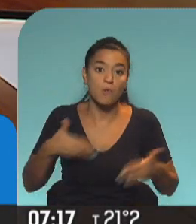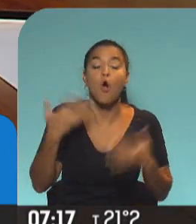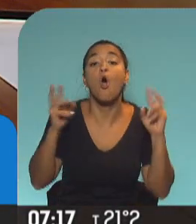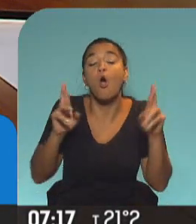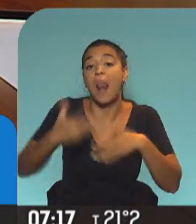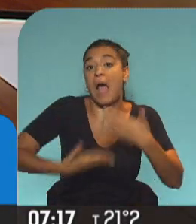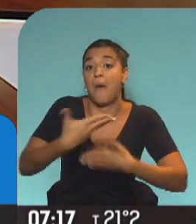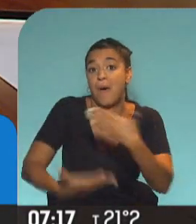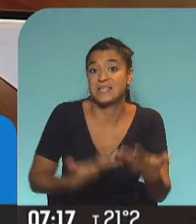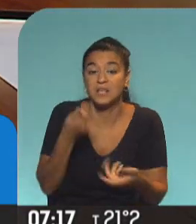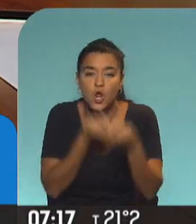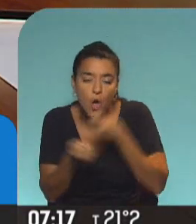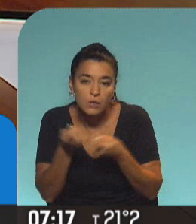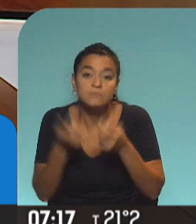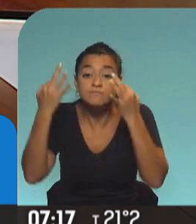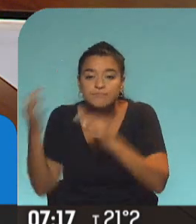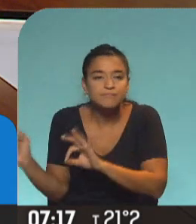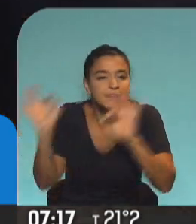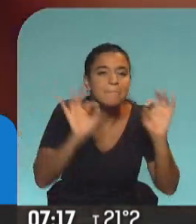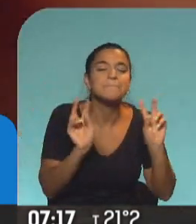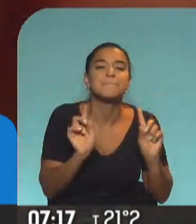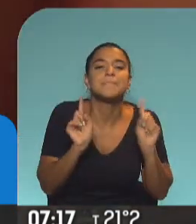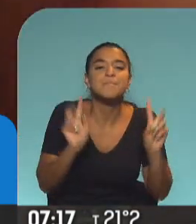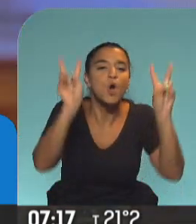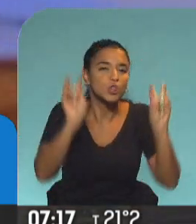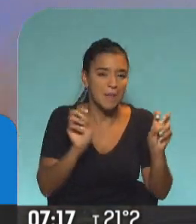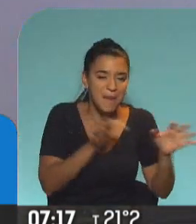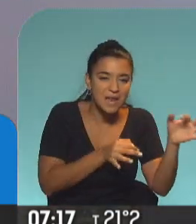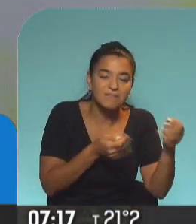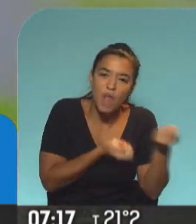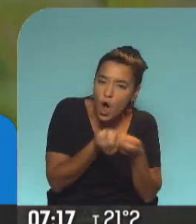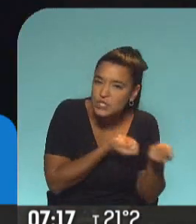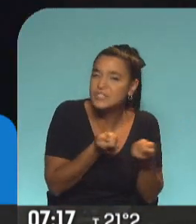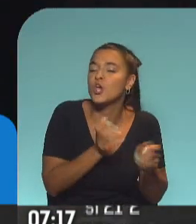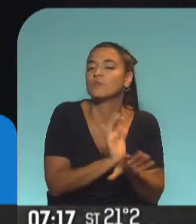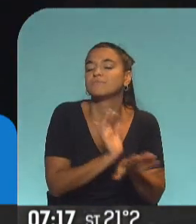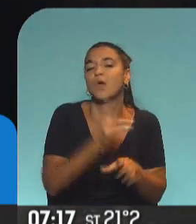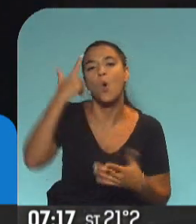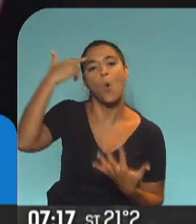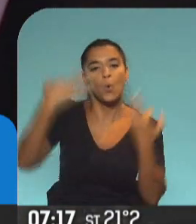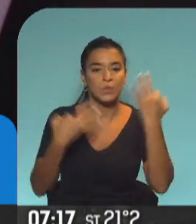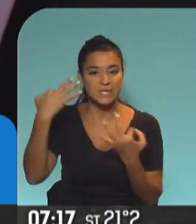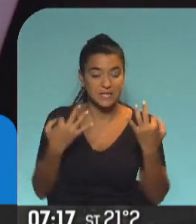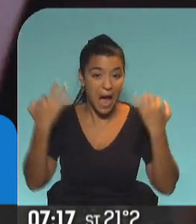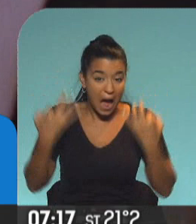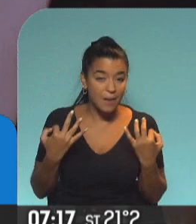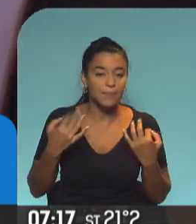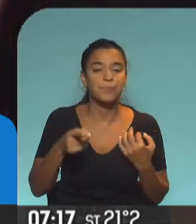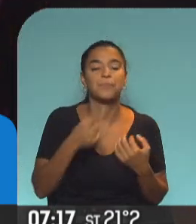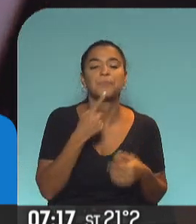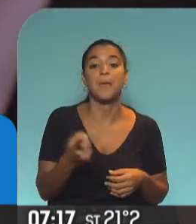la negociación. Y a propósito de negociación, también sabemos que hay temas pendientes en la justicia y hay referencias muy concretas